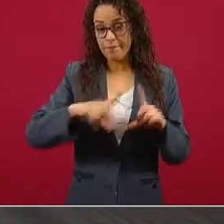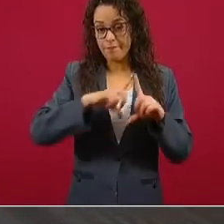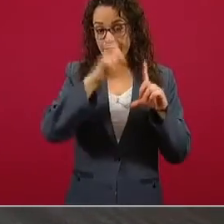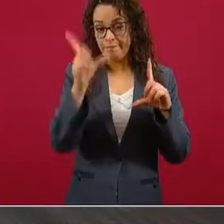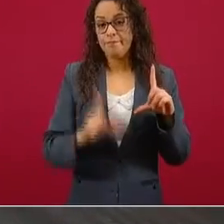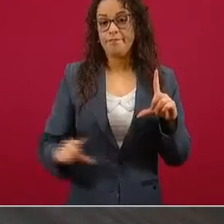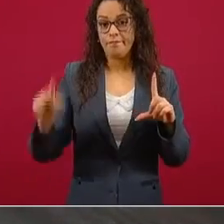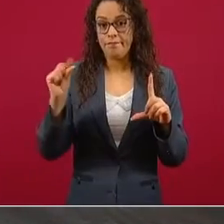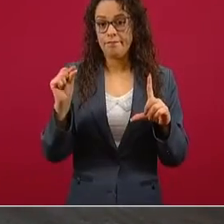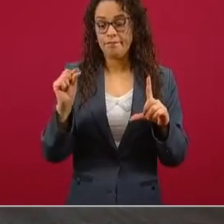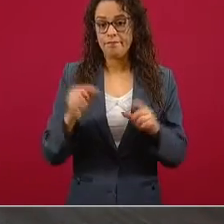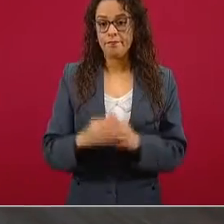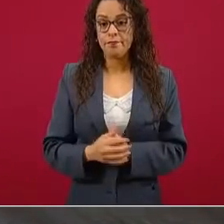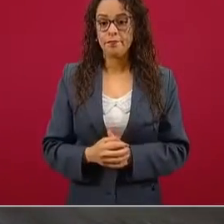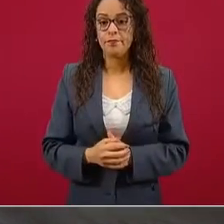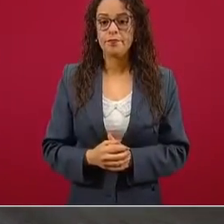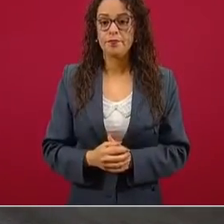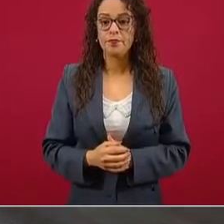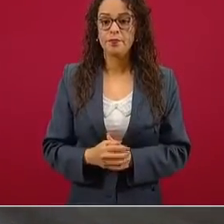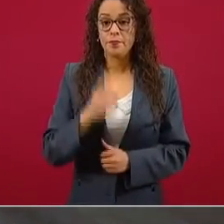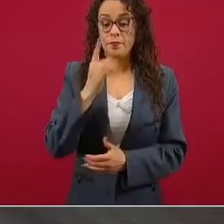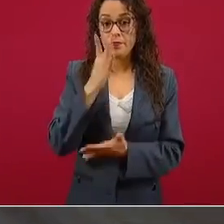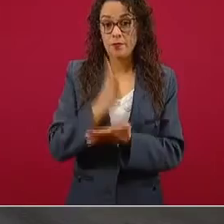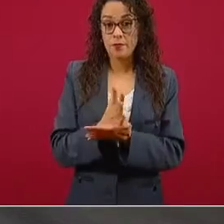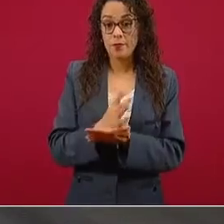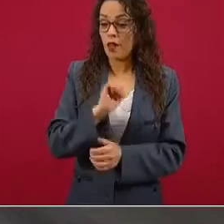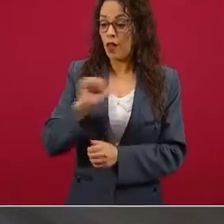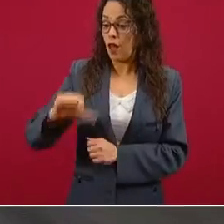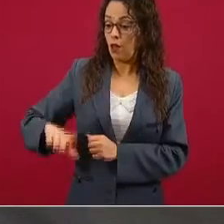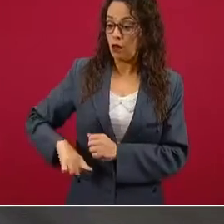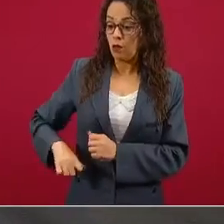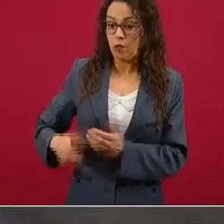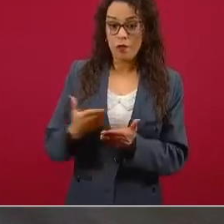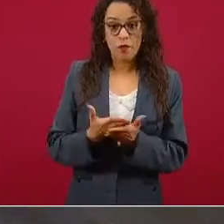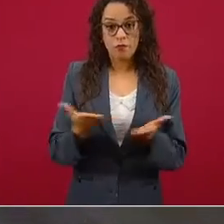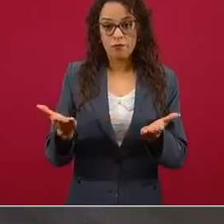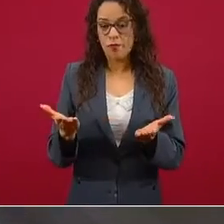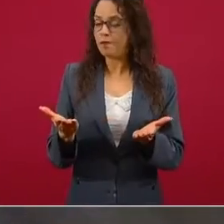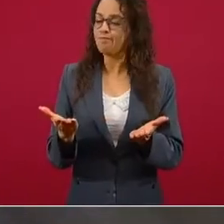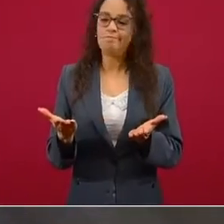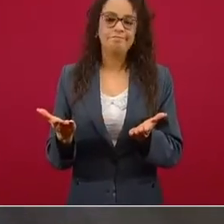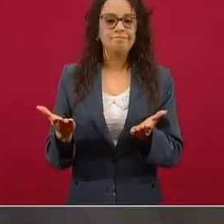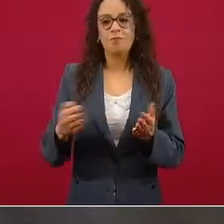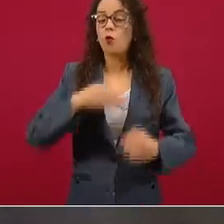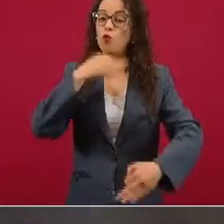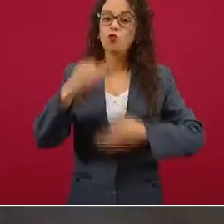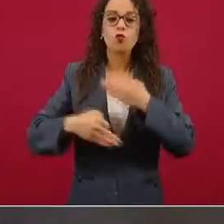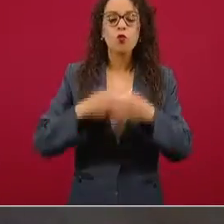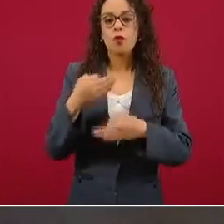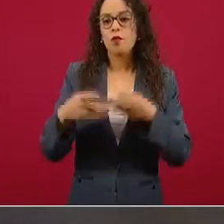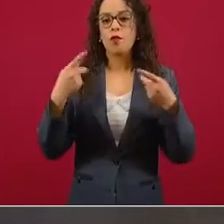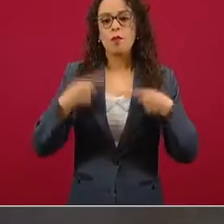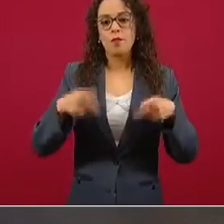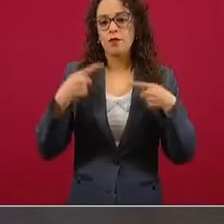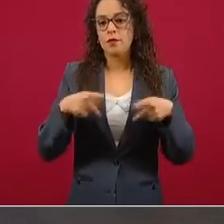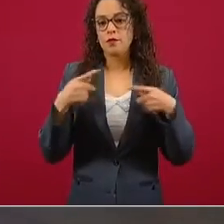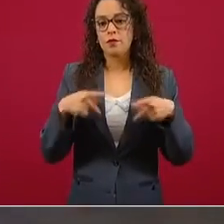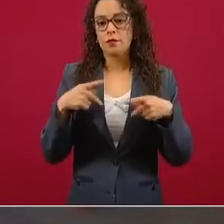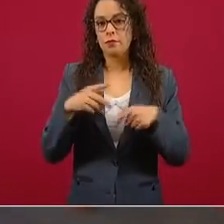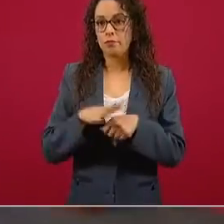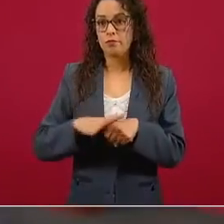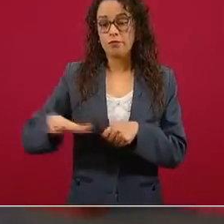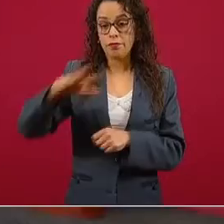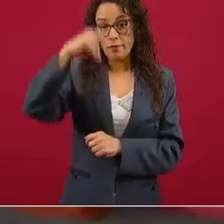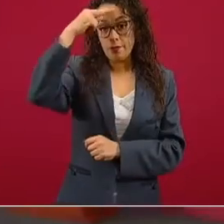No es solo un reconocimiento del gobierno, yo creo que todos los mexicanos estamos